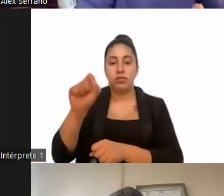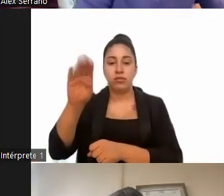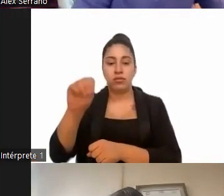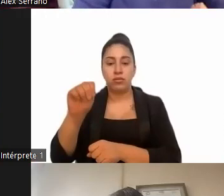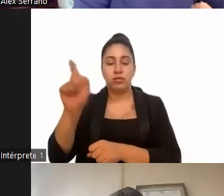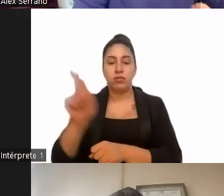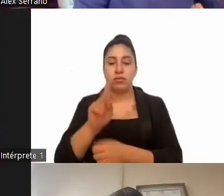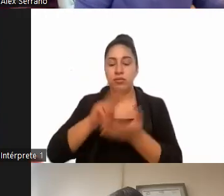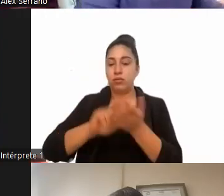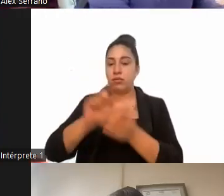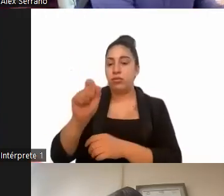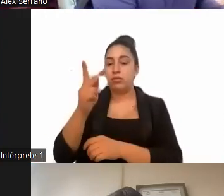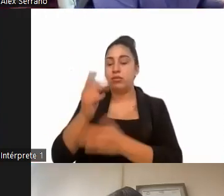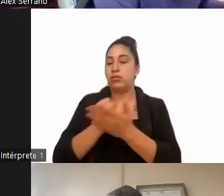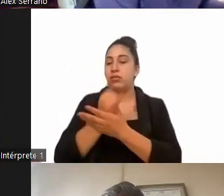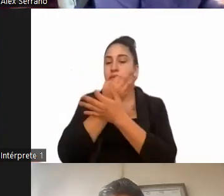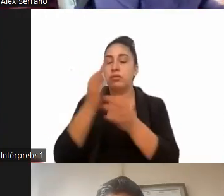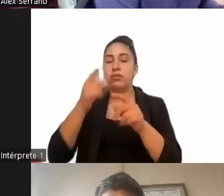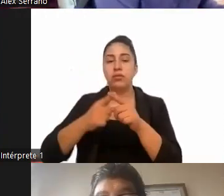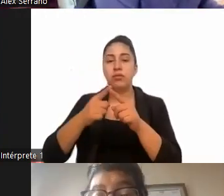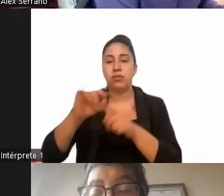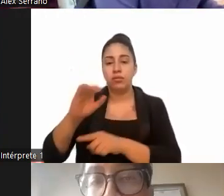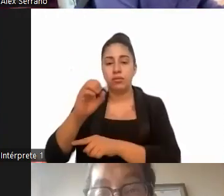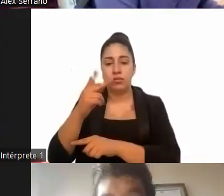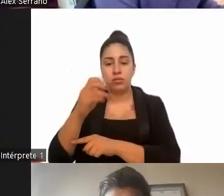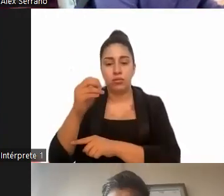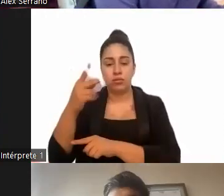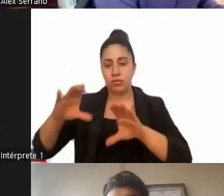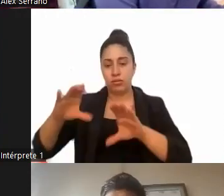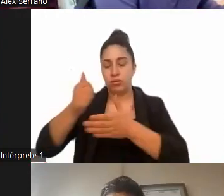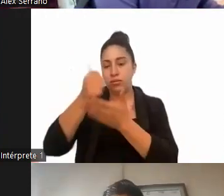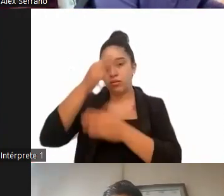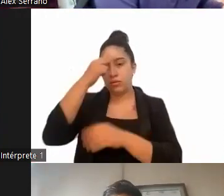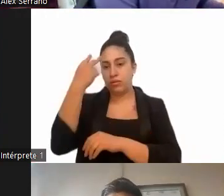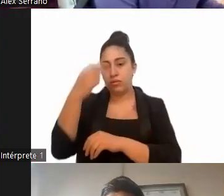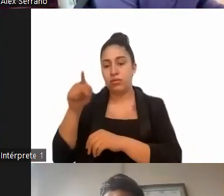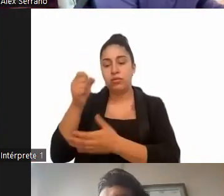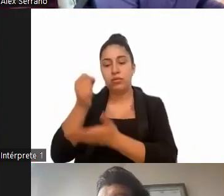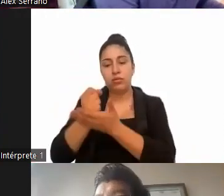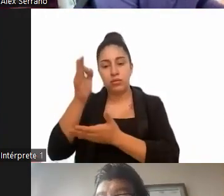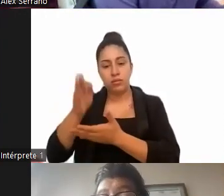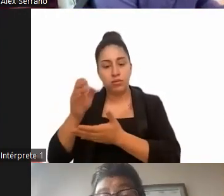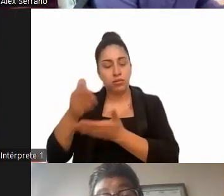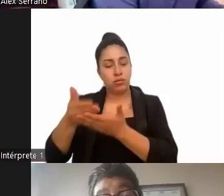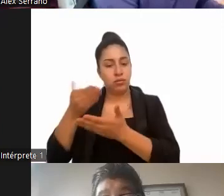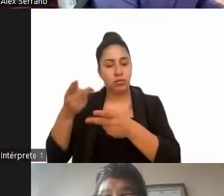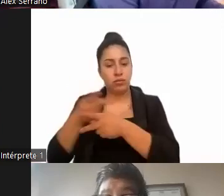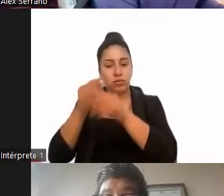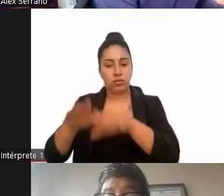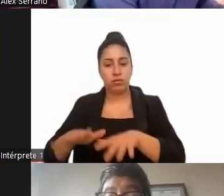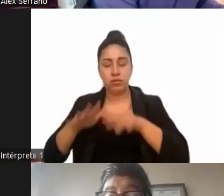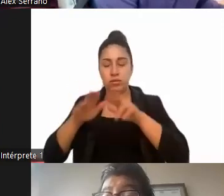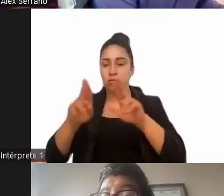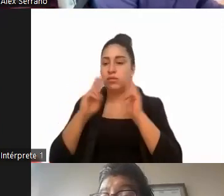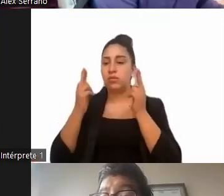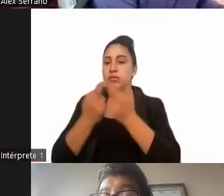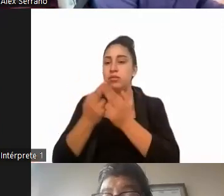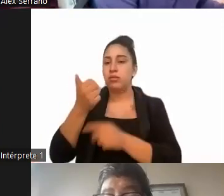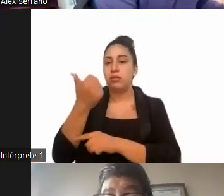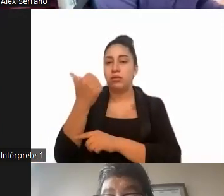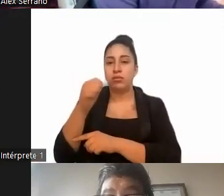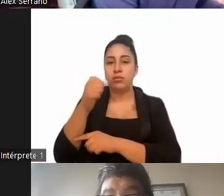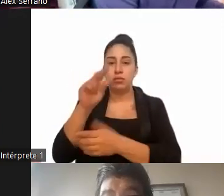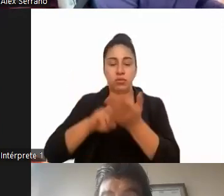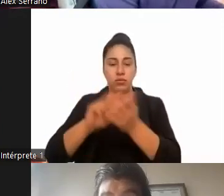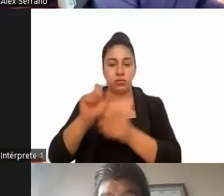CCMX/2/JUCOPO/029/2022 de la Junta de Coordinación Política del Congreso de la Ciudad de México, aprobado por el Pleno. En sesión ordinaria del 6 de agosto del presente,